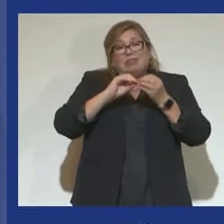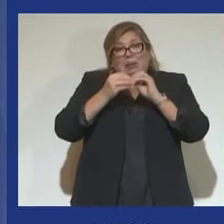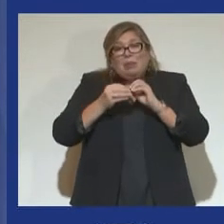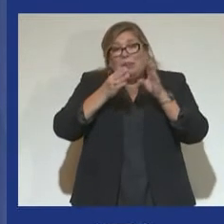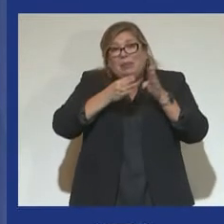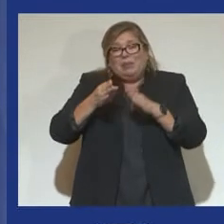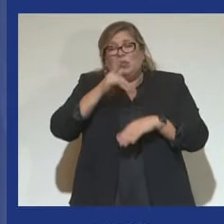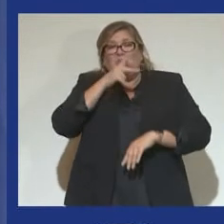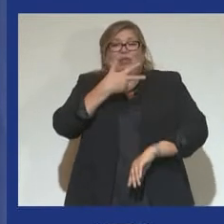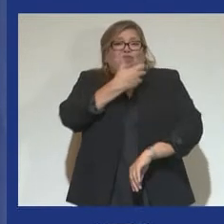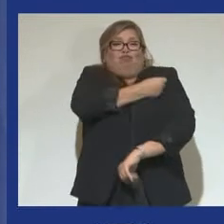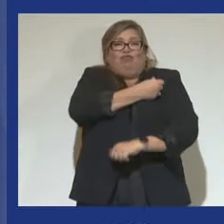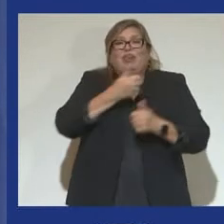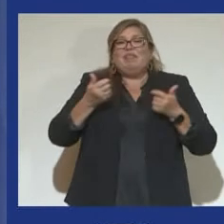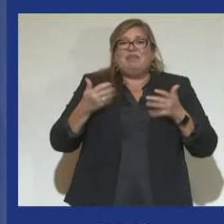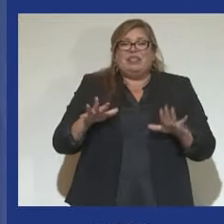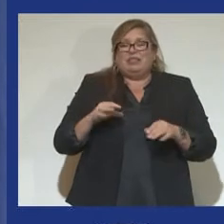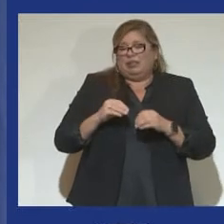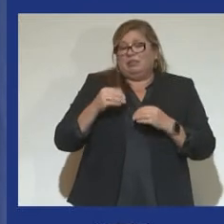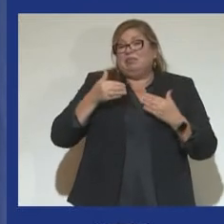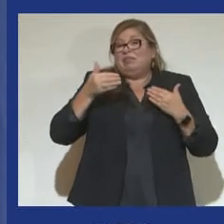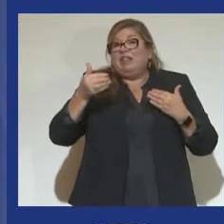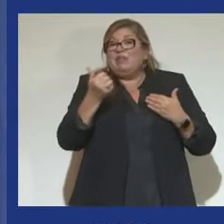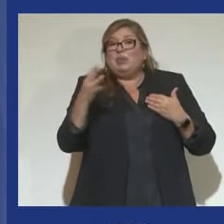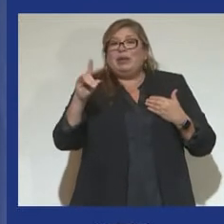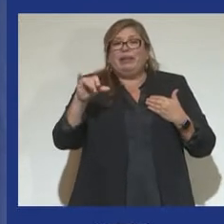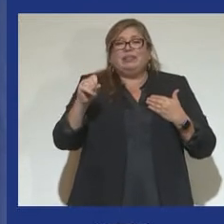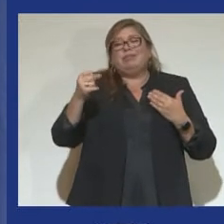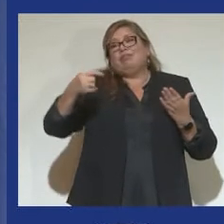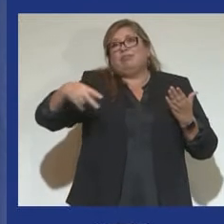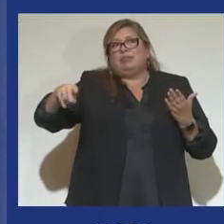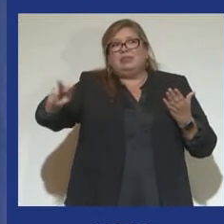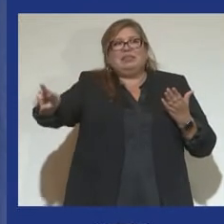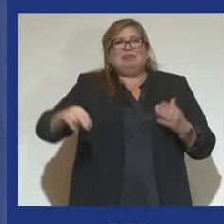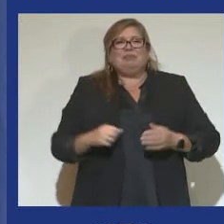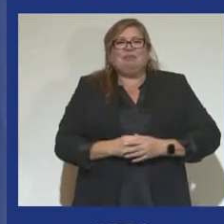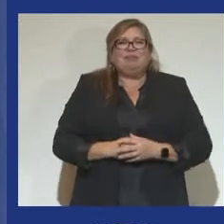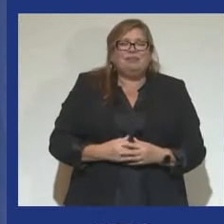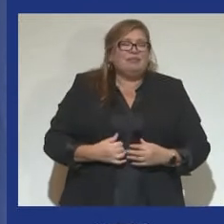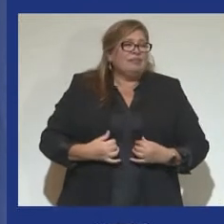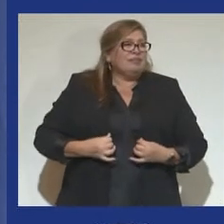de personas vacunadas en los próximos días y semanas